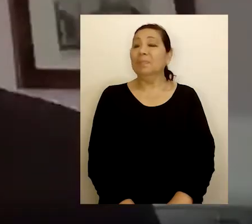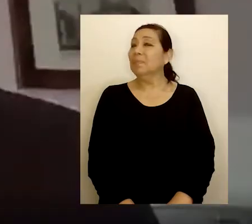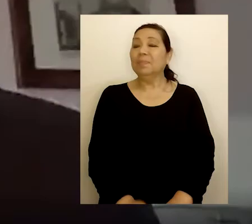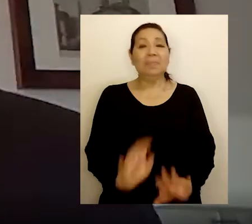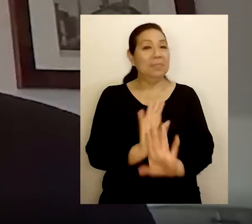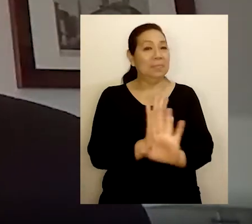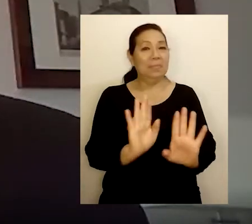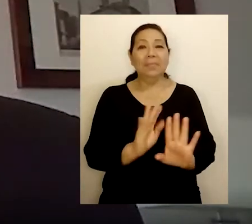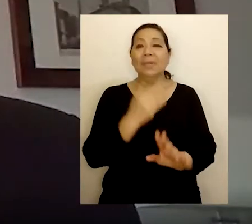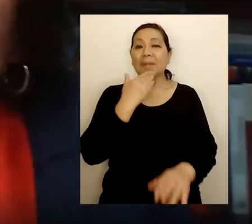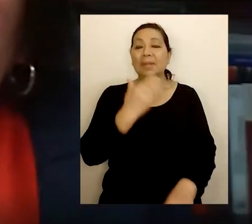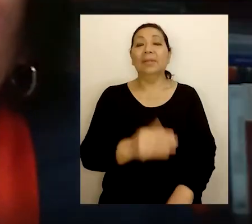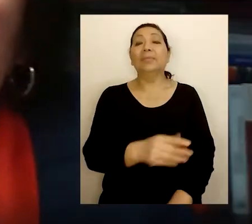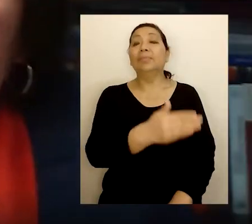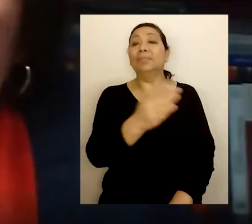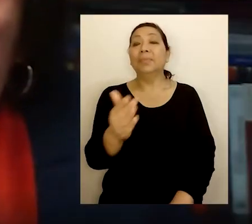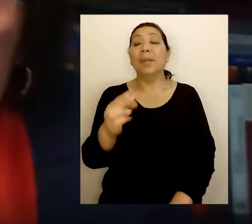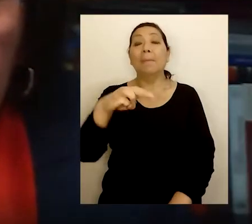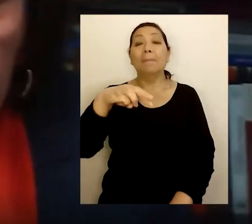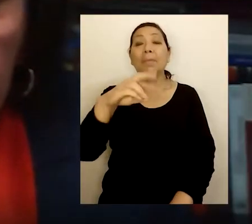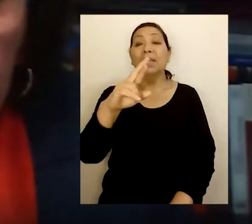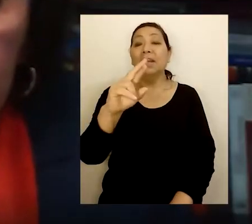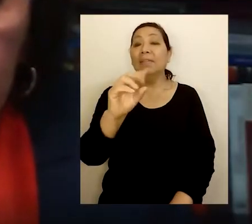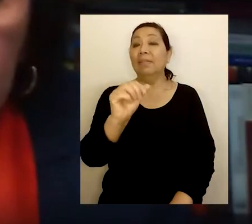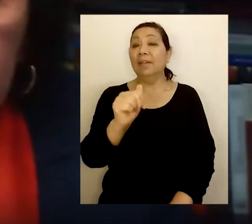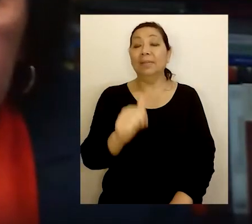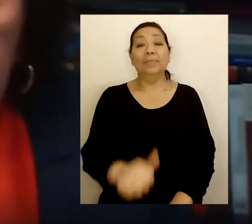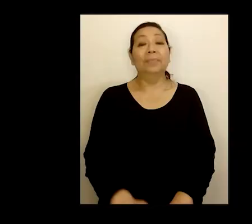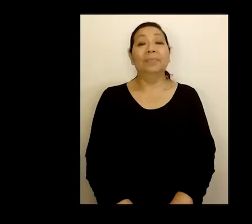No tengo pregunta, muchas gracias. Magistrado Miranda.